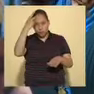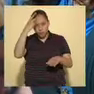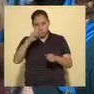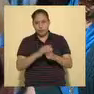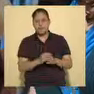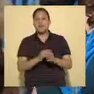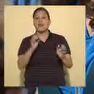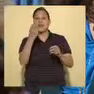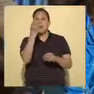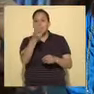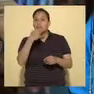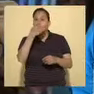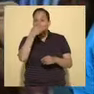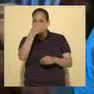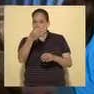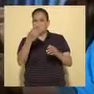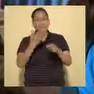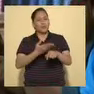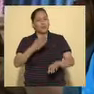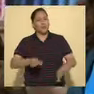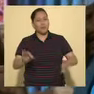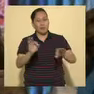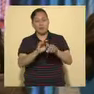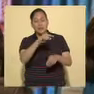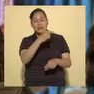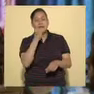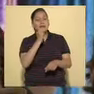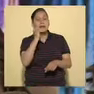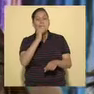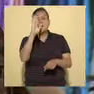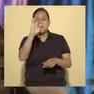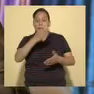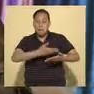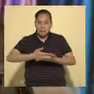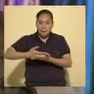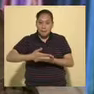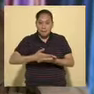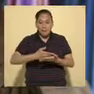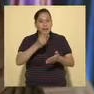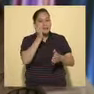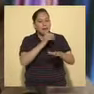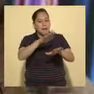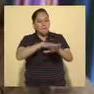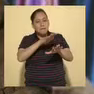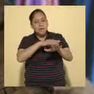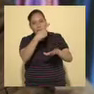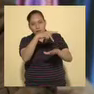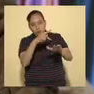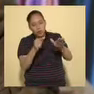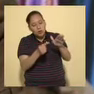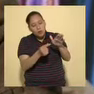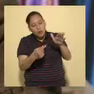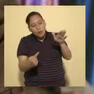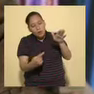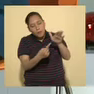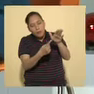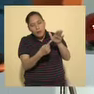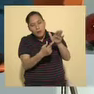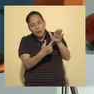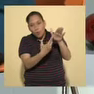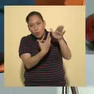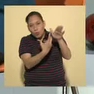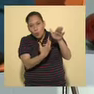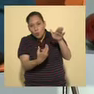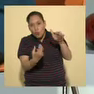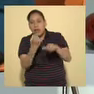dejar es que es importante tomarle el tamiz metabólico a todos los bebés recién nacidos para detectar todas estas